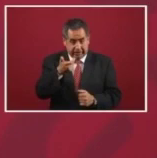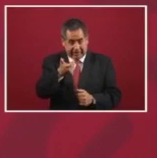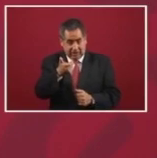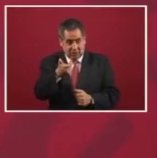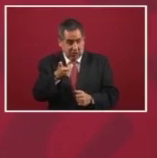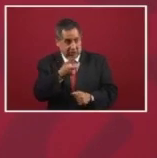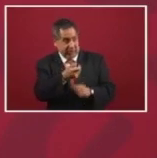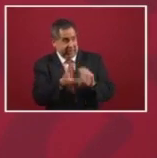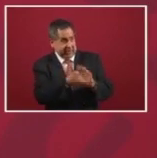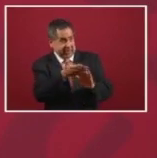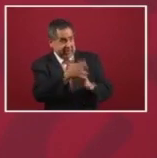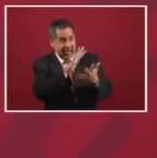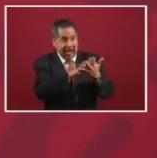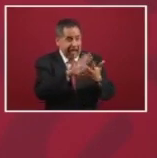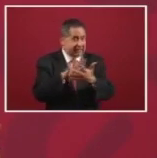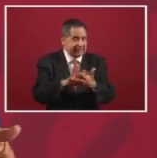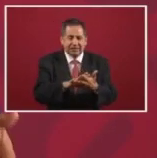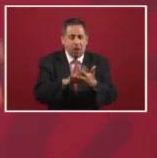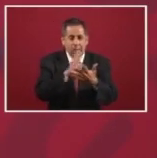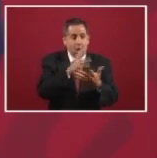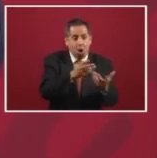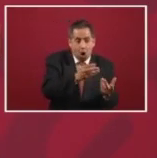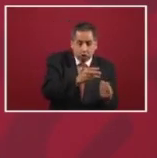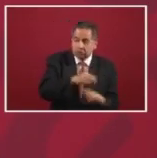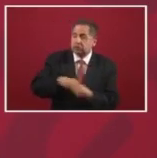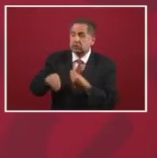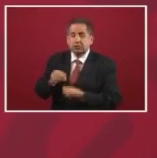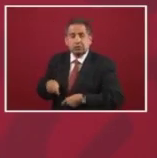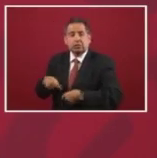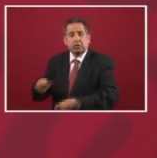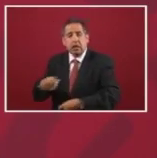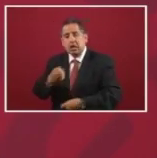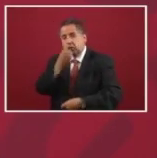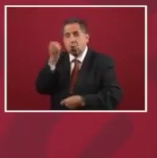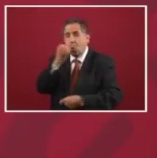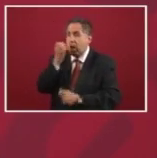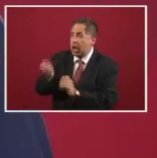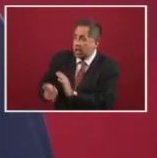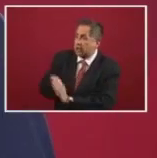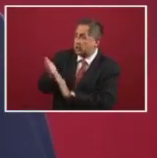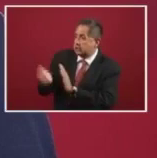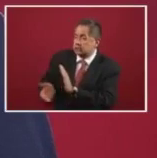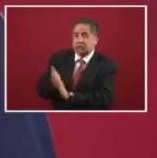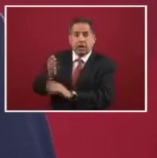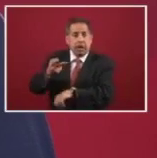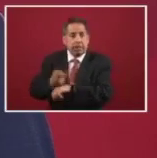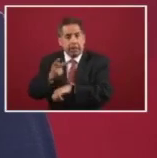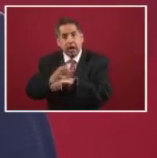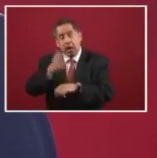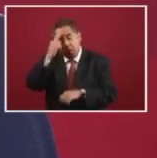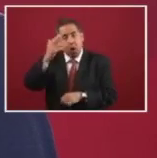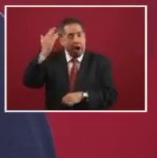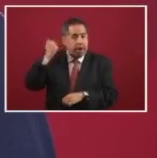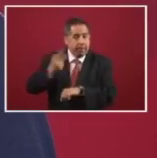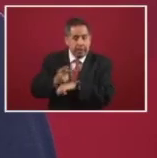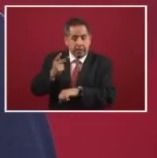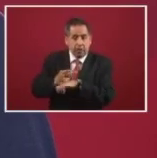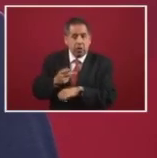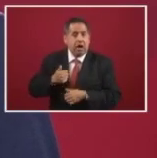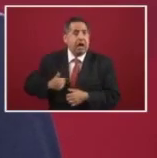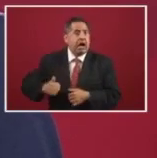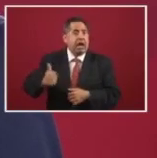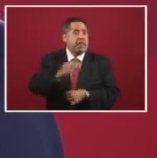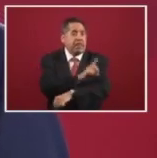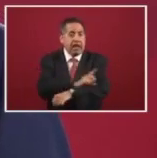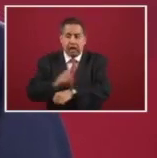fondos para seguir construyendo escuelas preparatorias, que hicimos una en cada